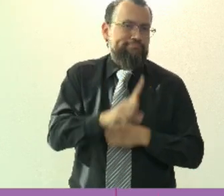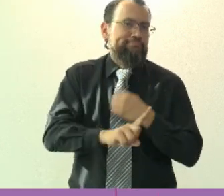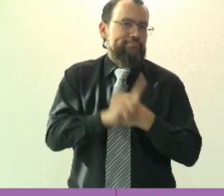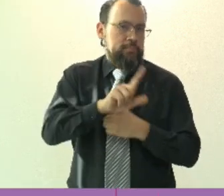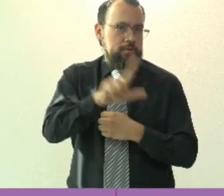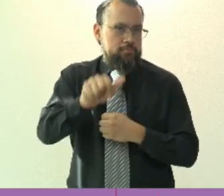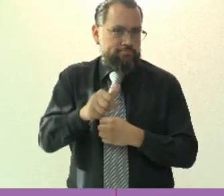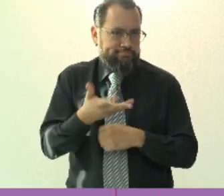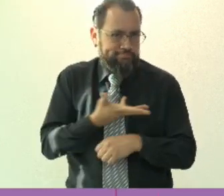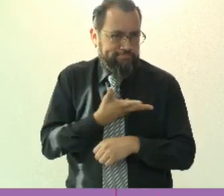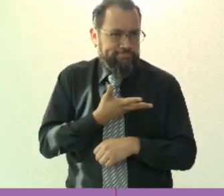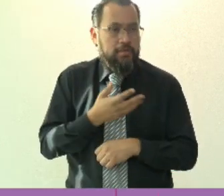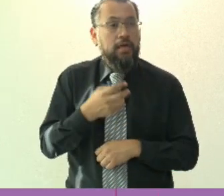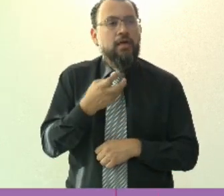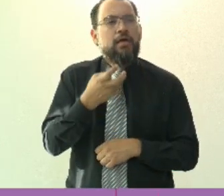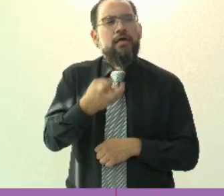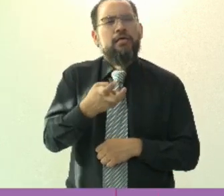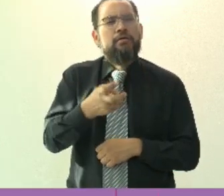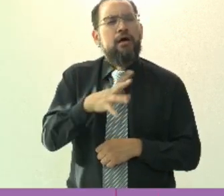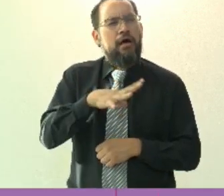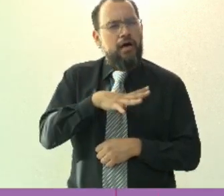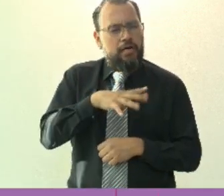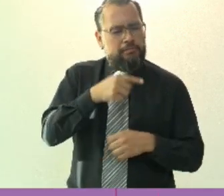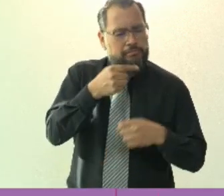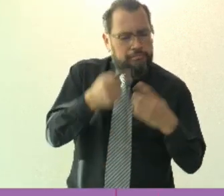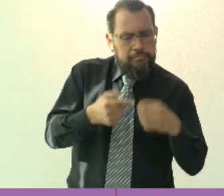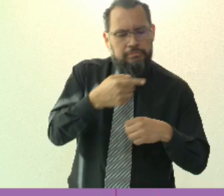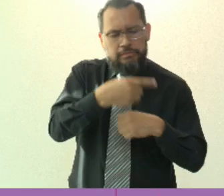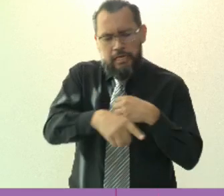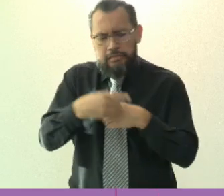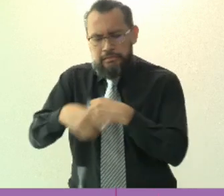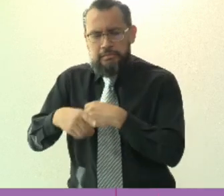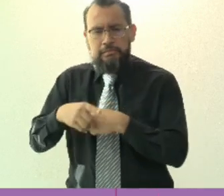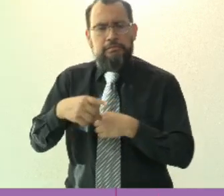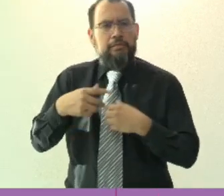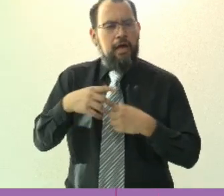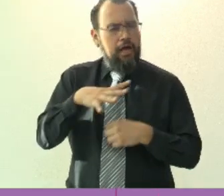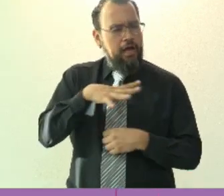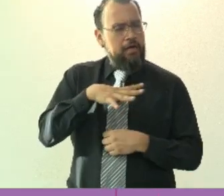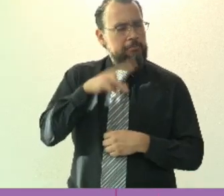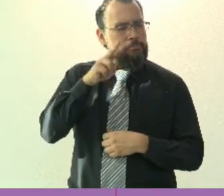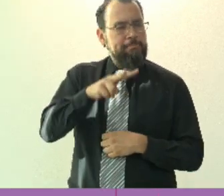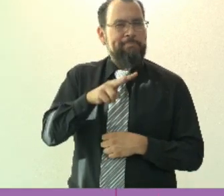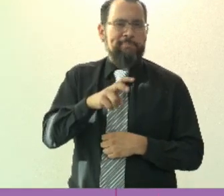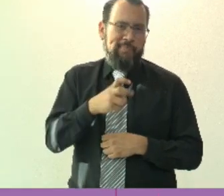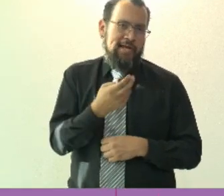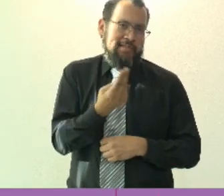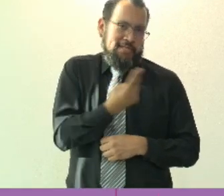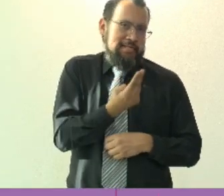entendiendo los daños que puede ocasionar, es donde podemos entender las ventajas de tenerlo.